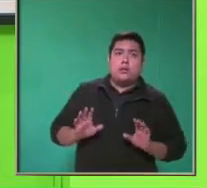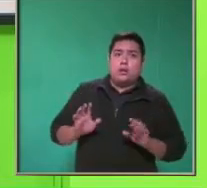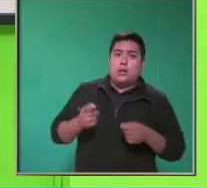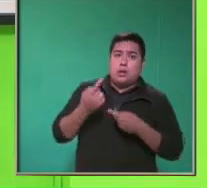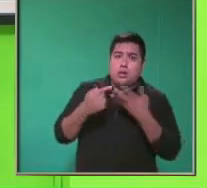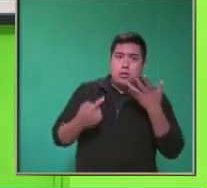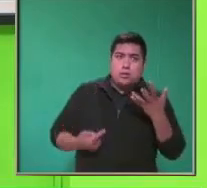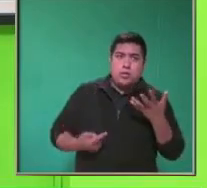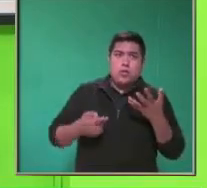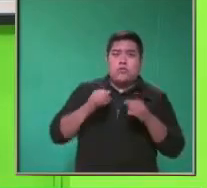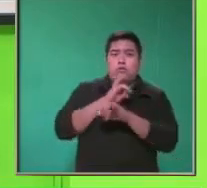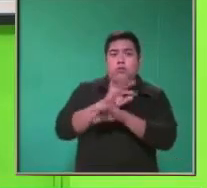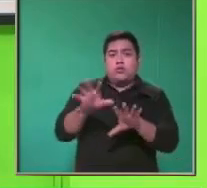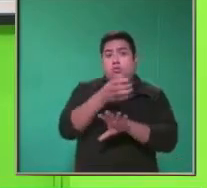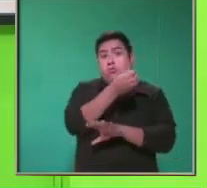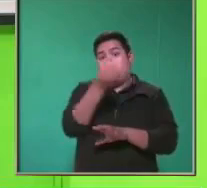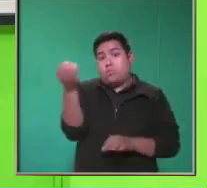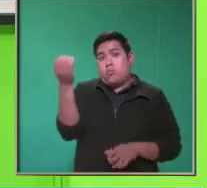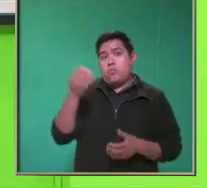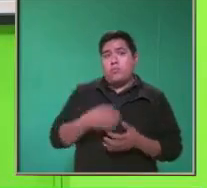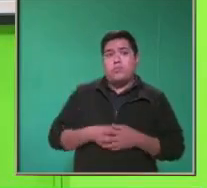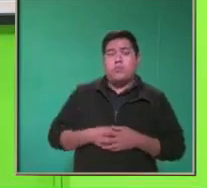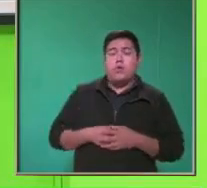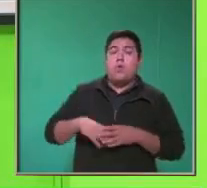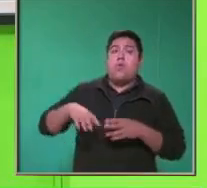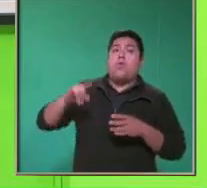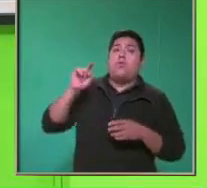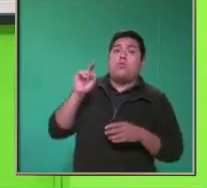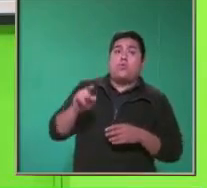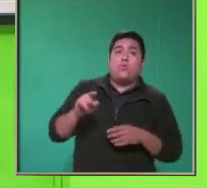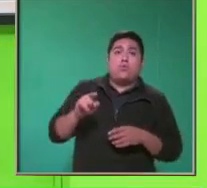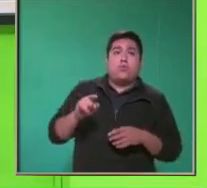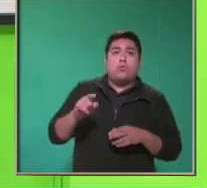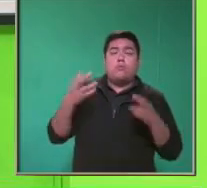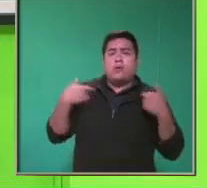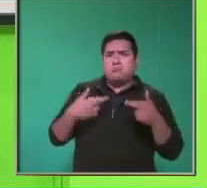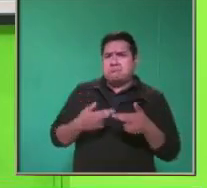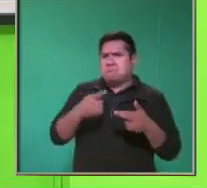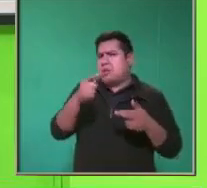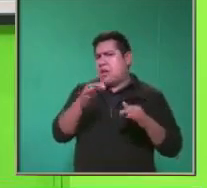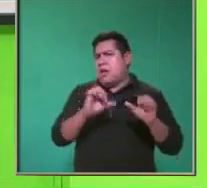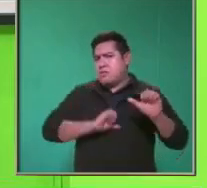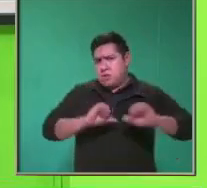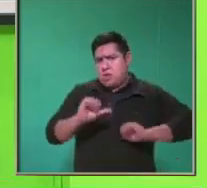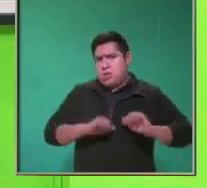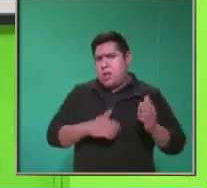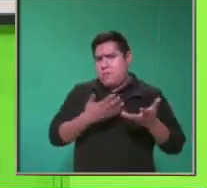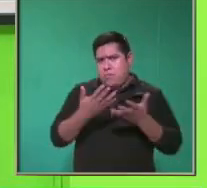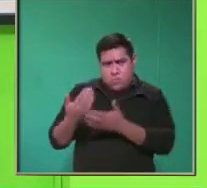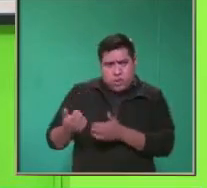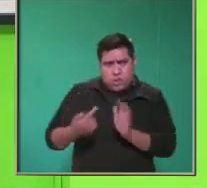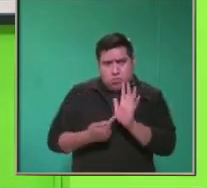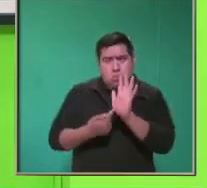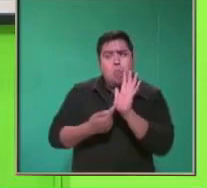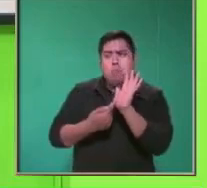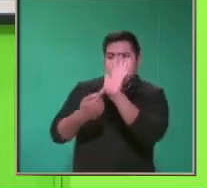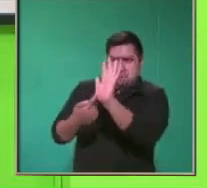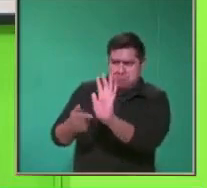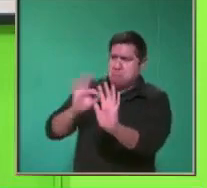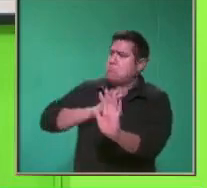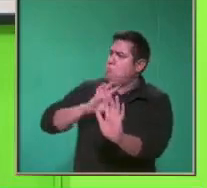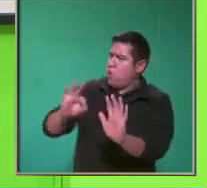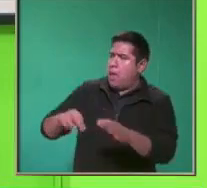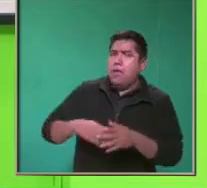tu organizador gráfico. Ya esperaremos que tu profesor te pida esa evidencia y que tengas tú la oportunidad de presentar tu